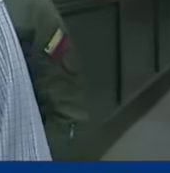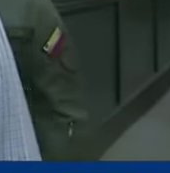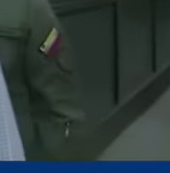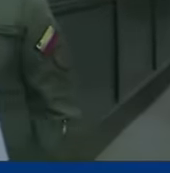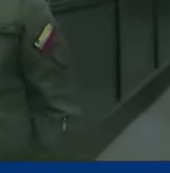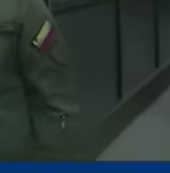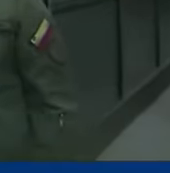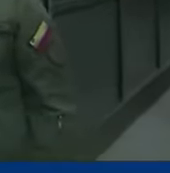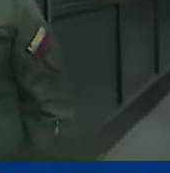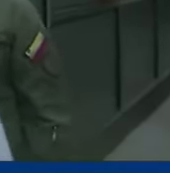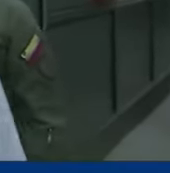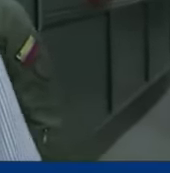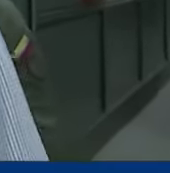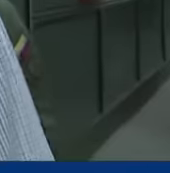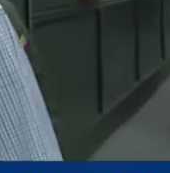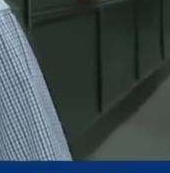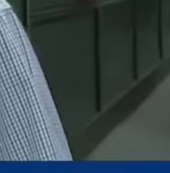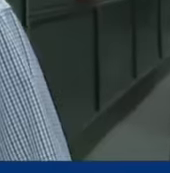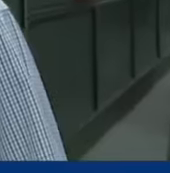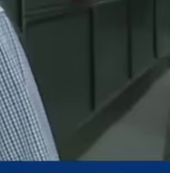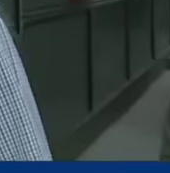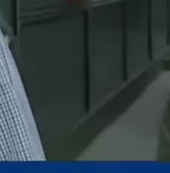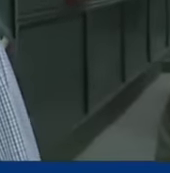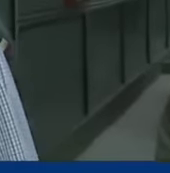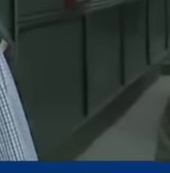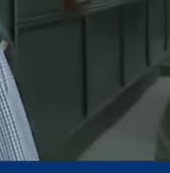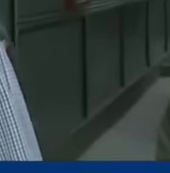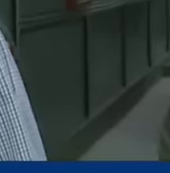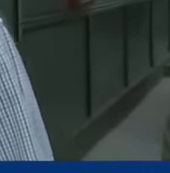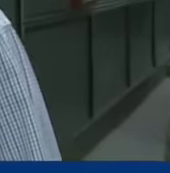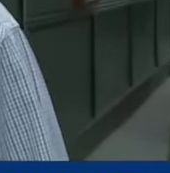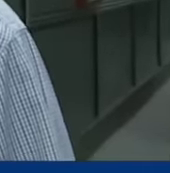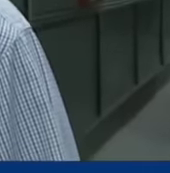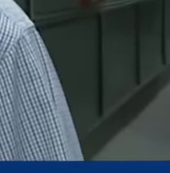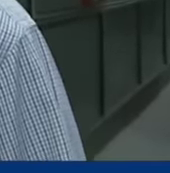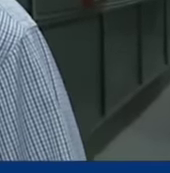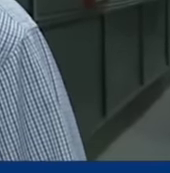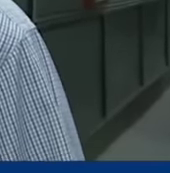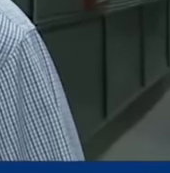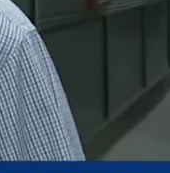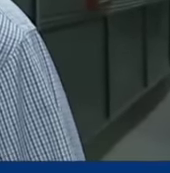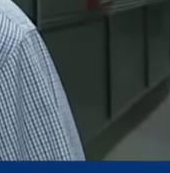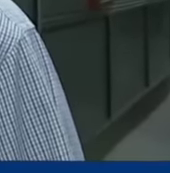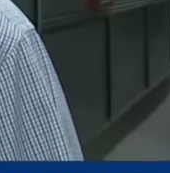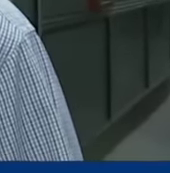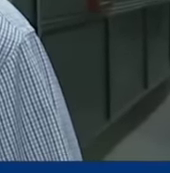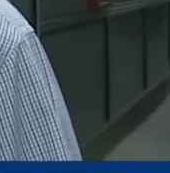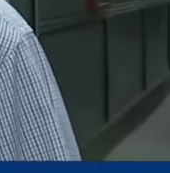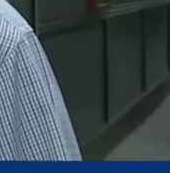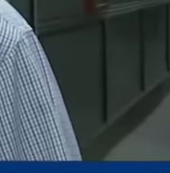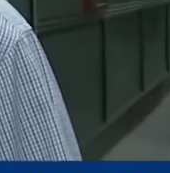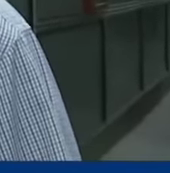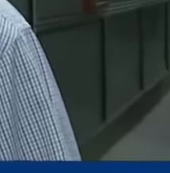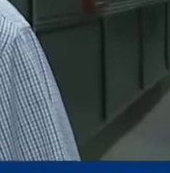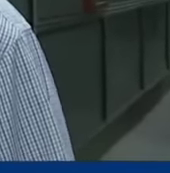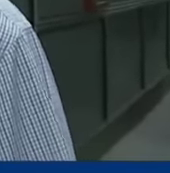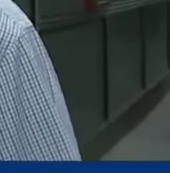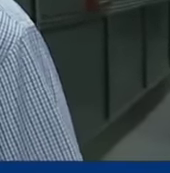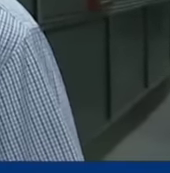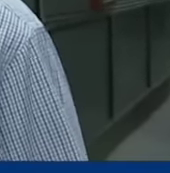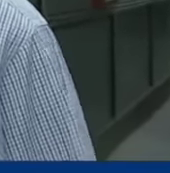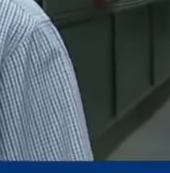qué responde? Bueno, primero que Venezuela tiene soberanía, es un país independiente con